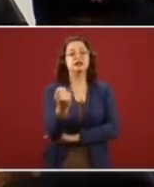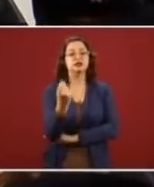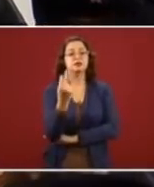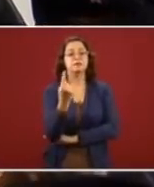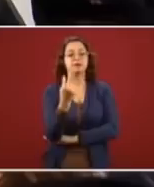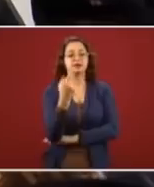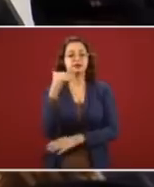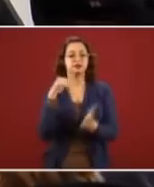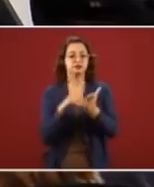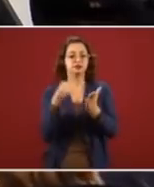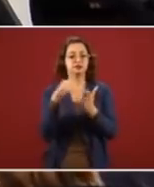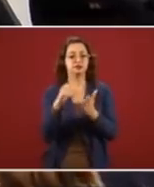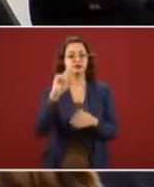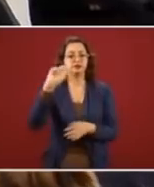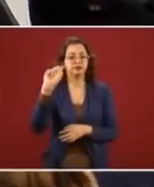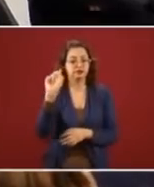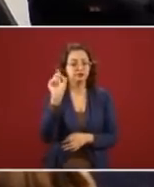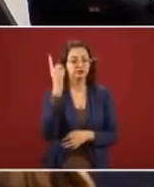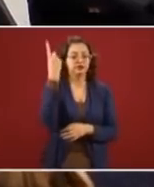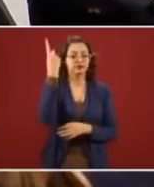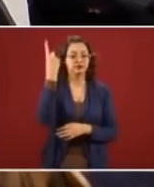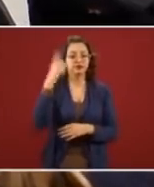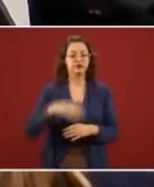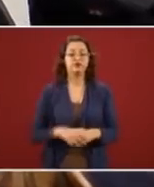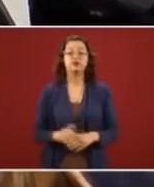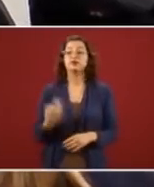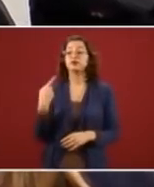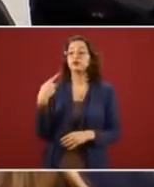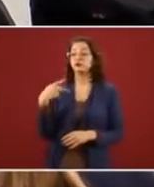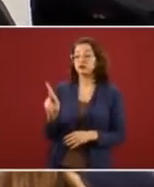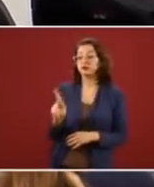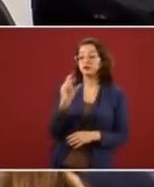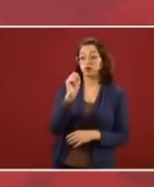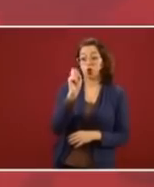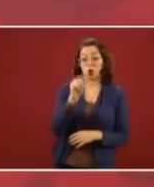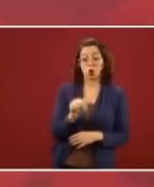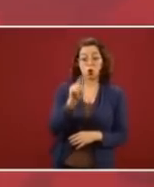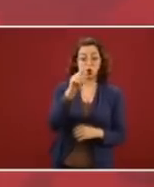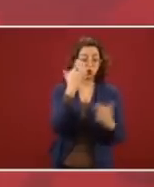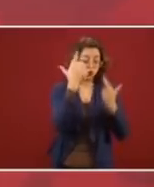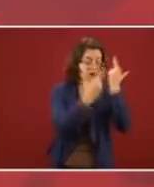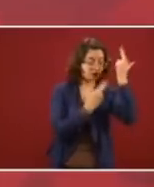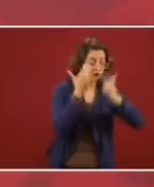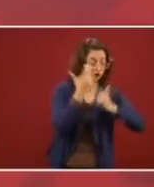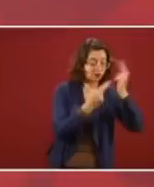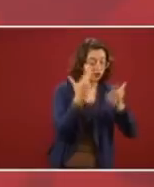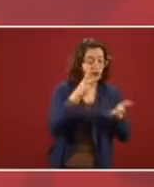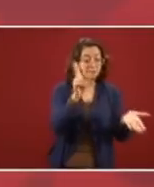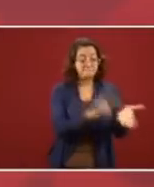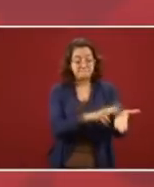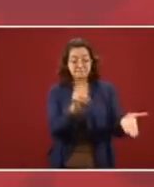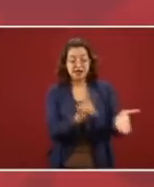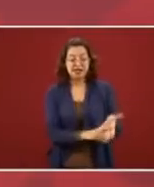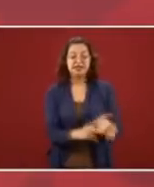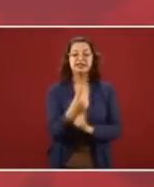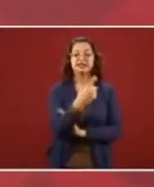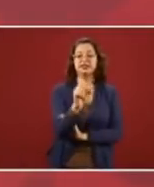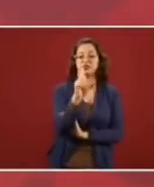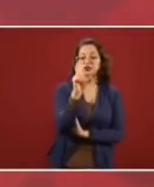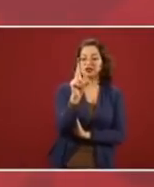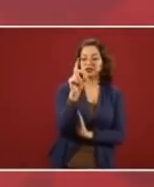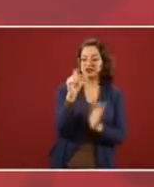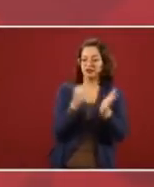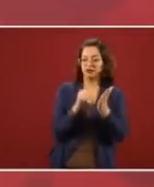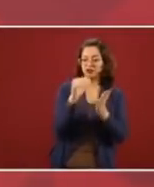125 millones. El avalúo de la ONU son 130 millones de dólares, o sea que ya